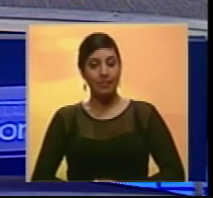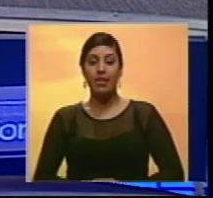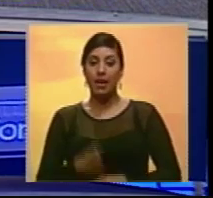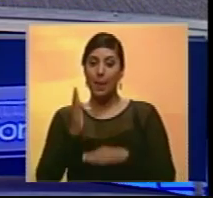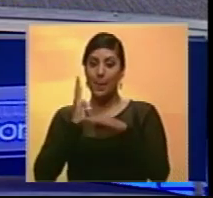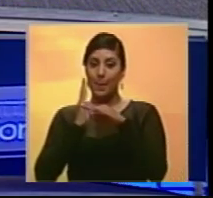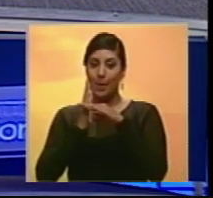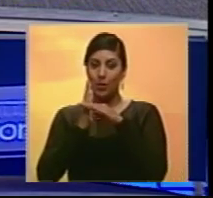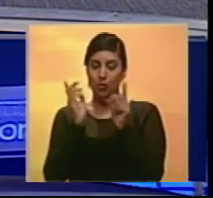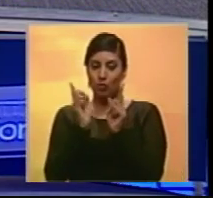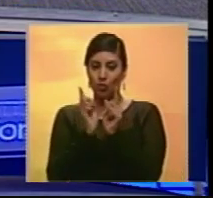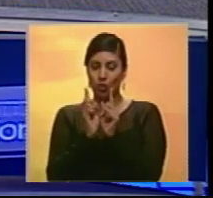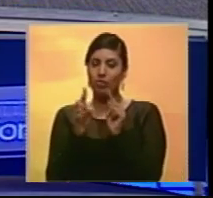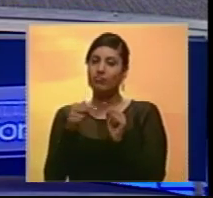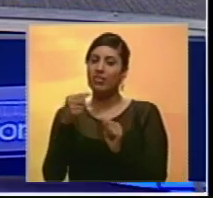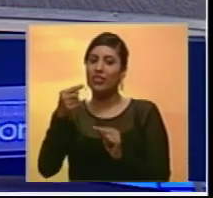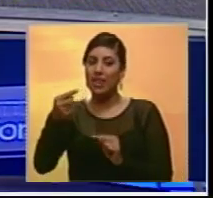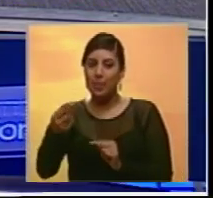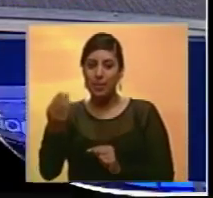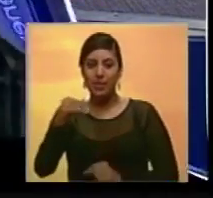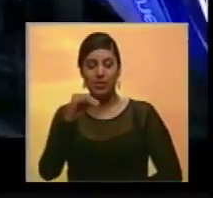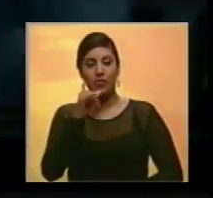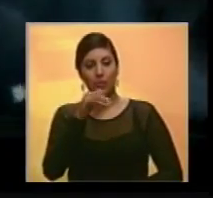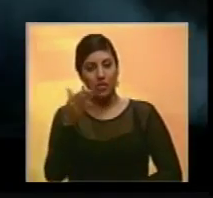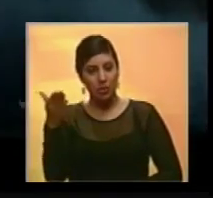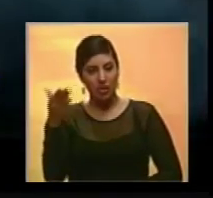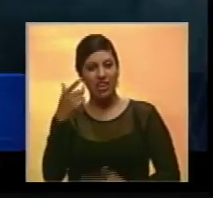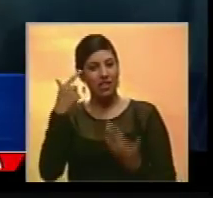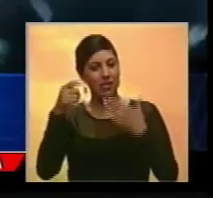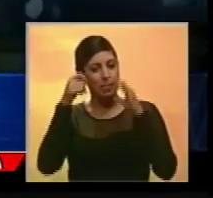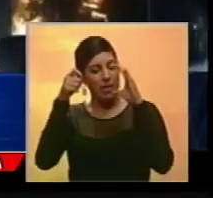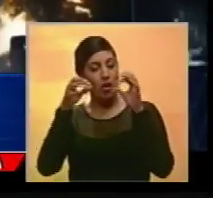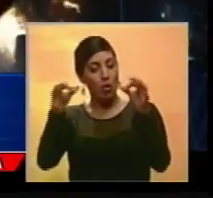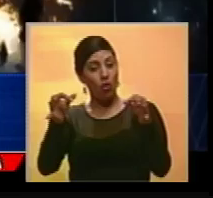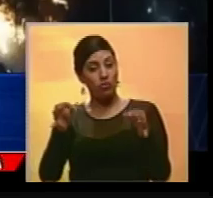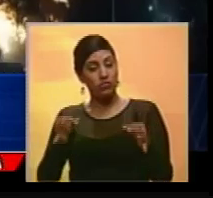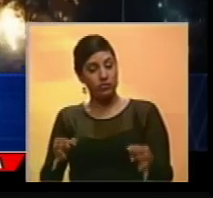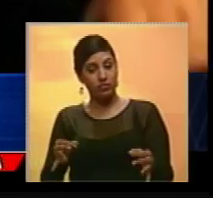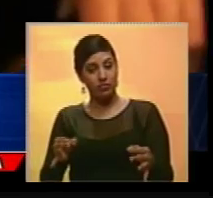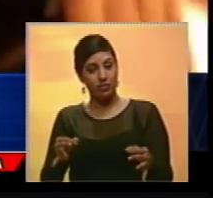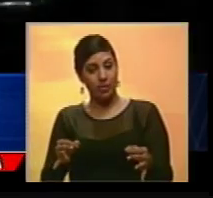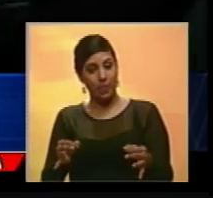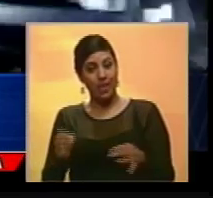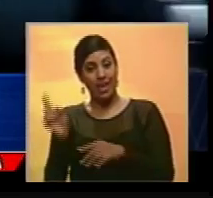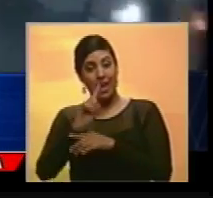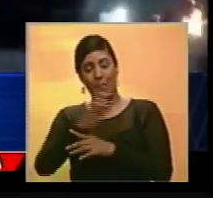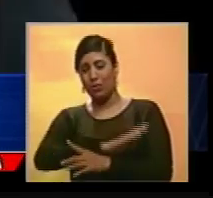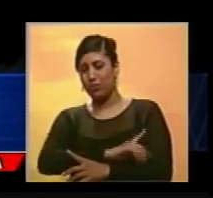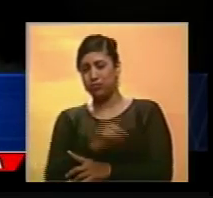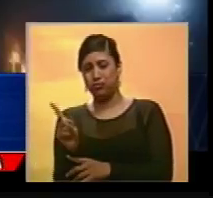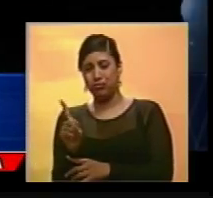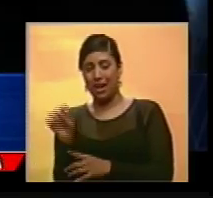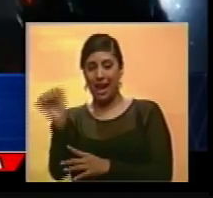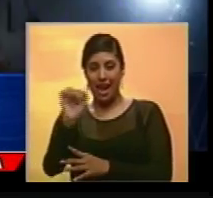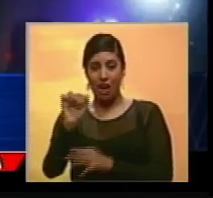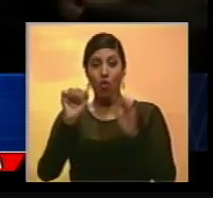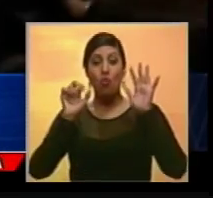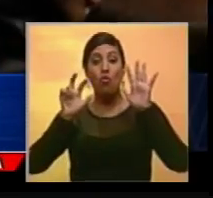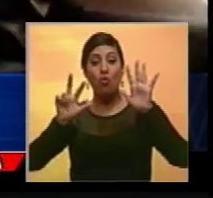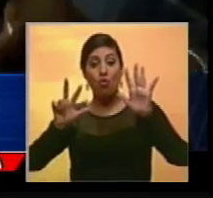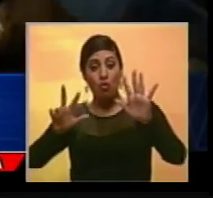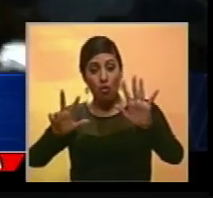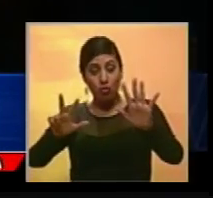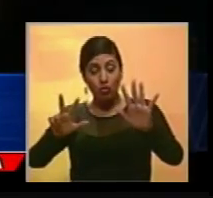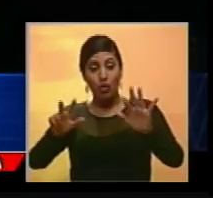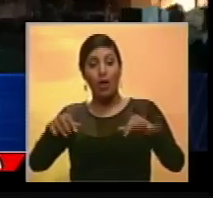Hacemos una breve pausa. Y regresaremos con las primeras imágenes oficiales. Rápido y Furiosos 8,